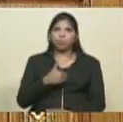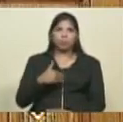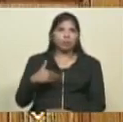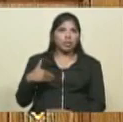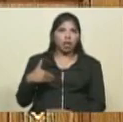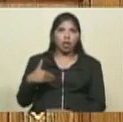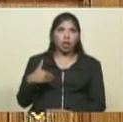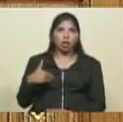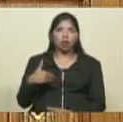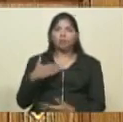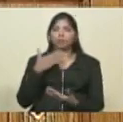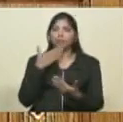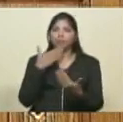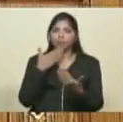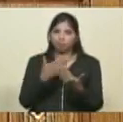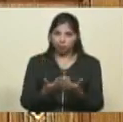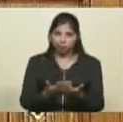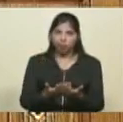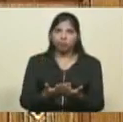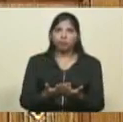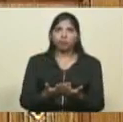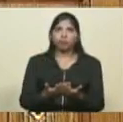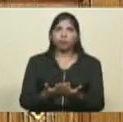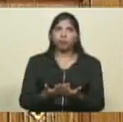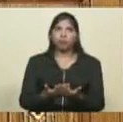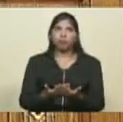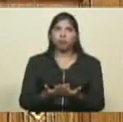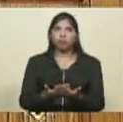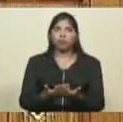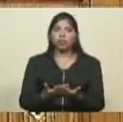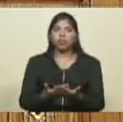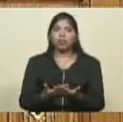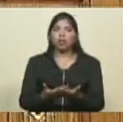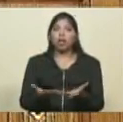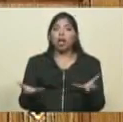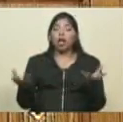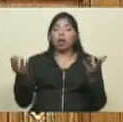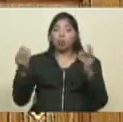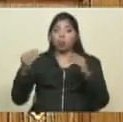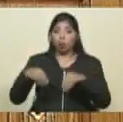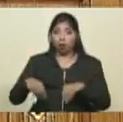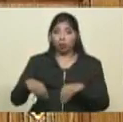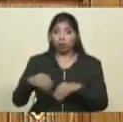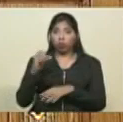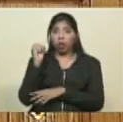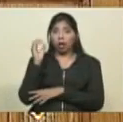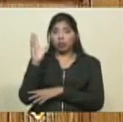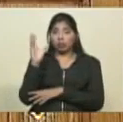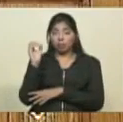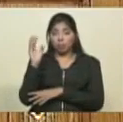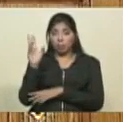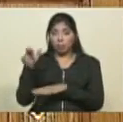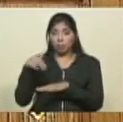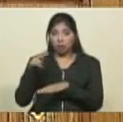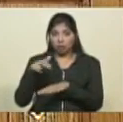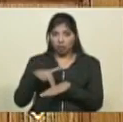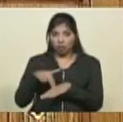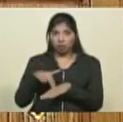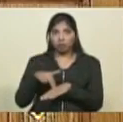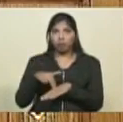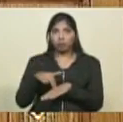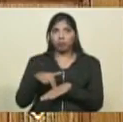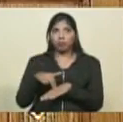oportunidad agradecer esto de lo que sería el acuerdo que emita la Asamblea, pero quiero hablarles rápidamente